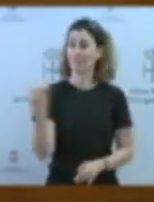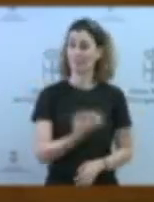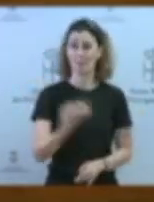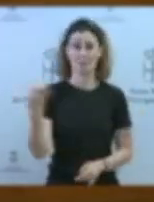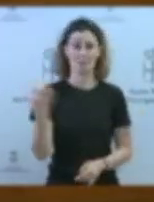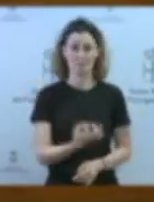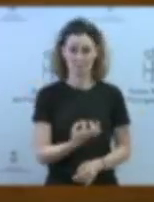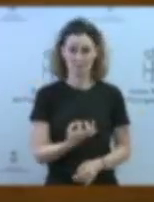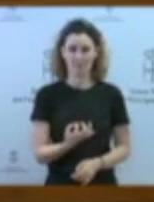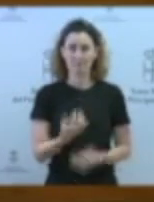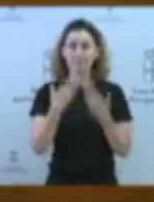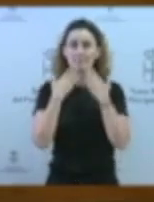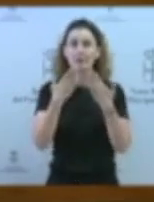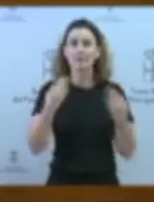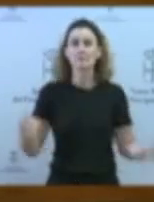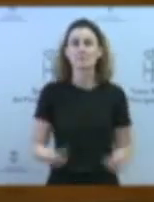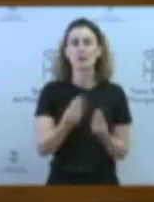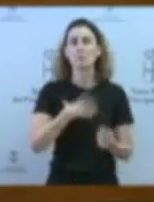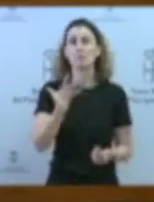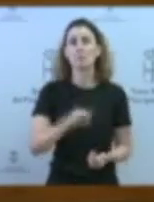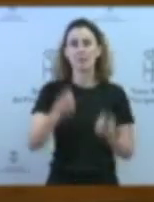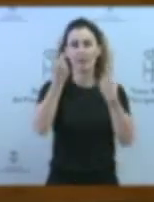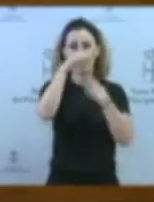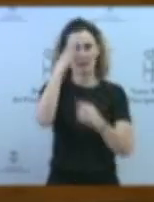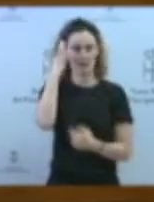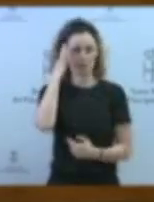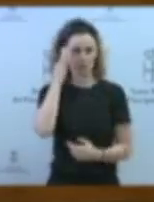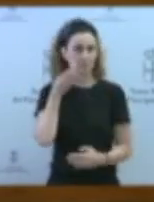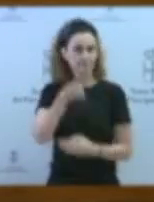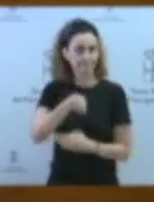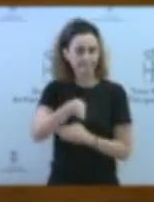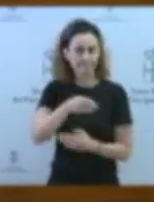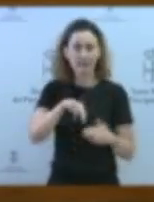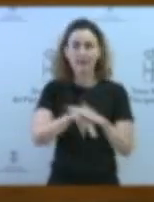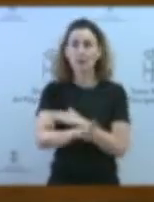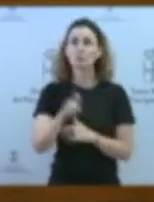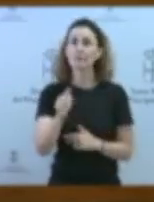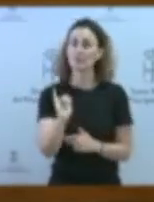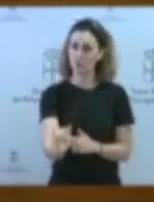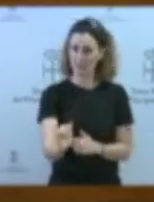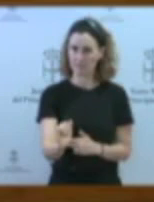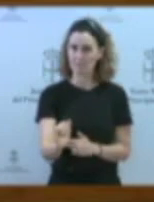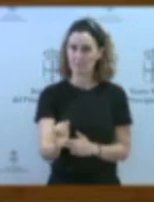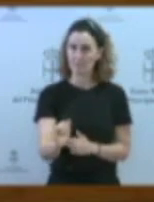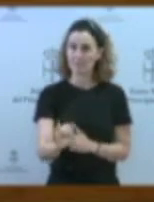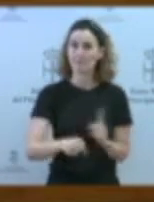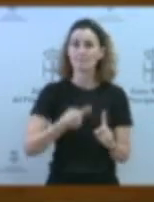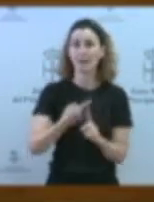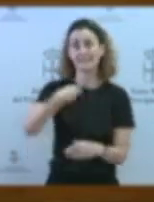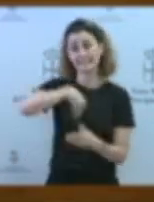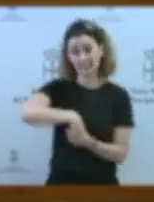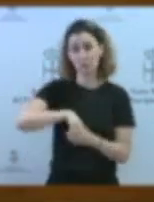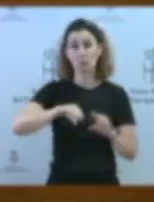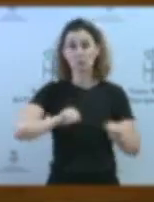alumnos y las alumnas acudan a los recursos que les corresponden por ley y que les corresponden dentro de esa responsabilidad que tenemos algunos